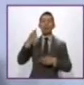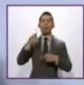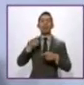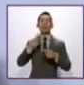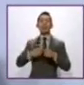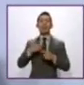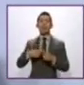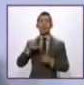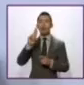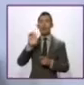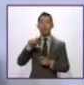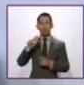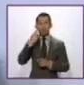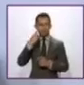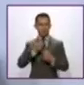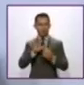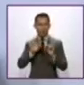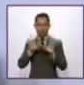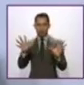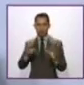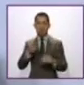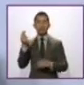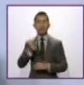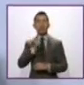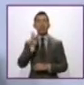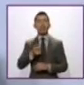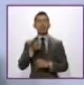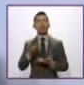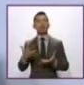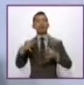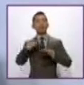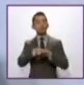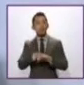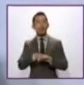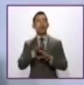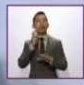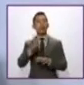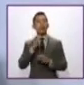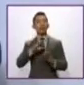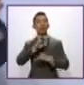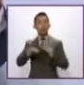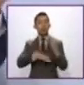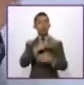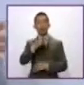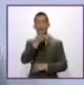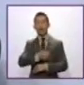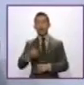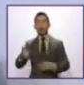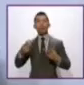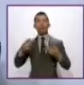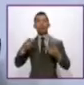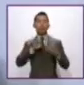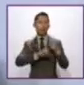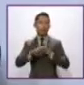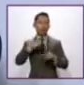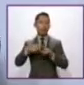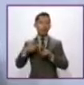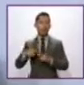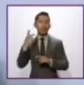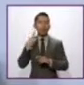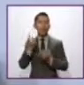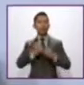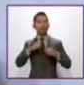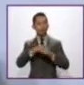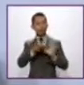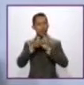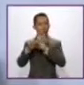de Querétaro. Necesitamos la integración de todos y cada uno de los sectores económicos, políticos y